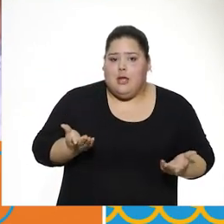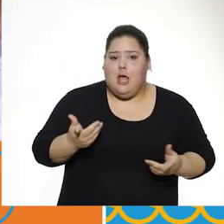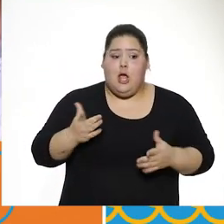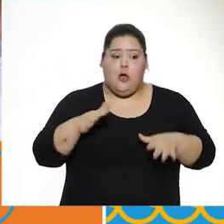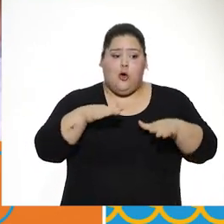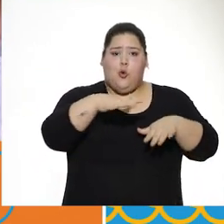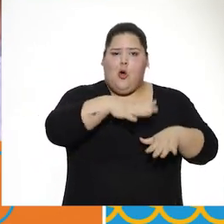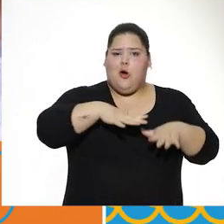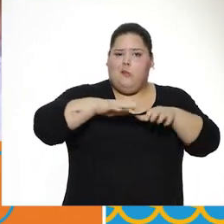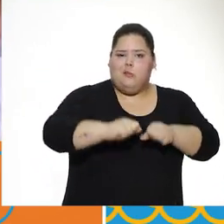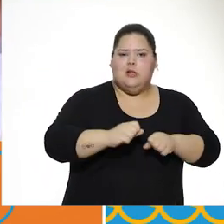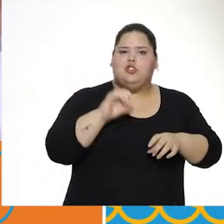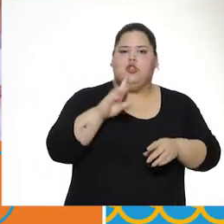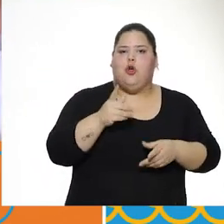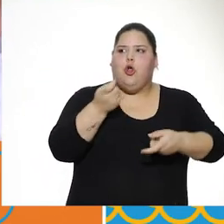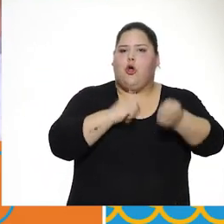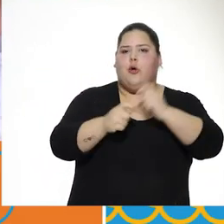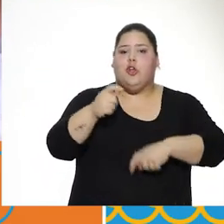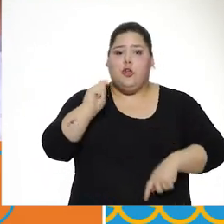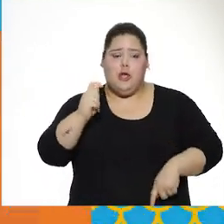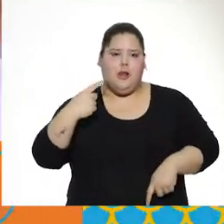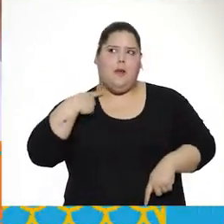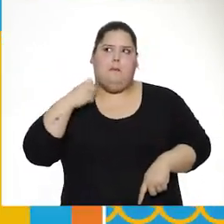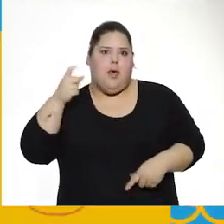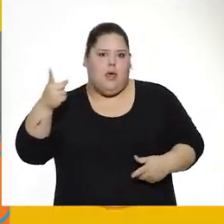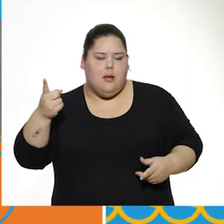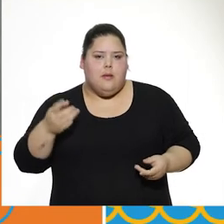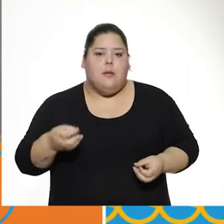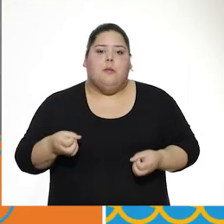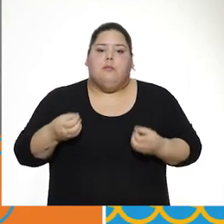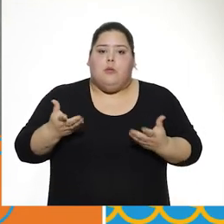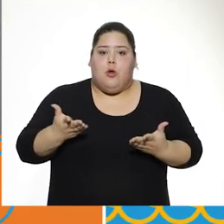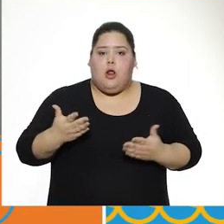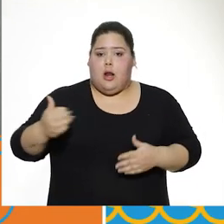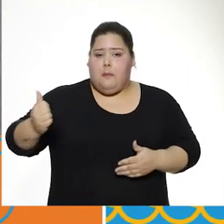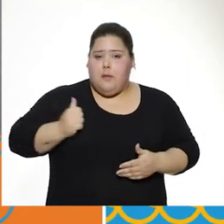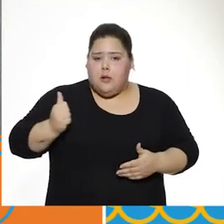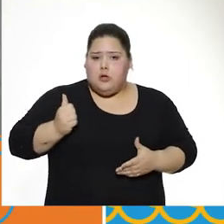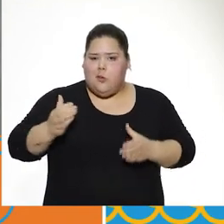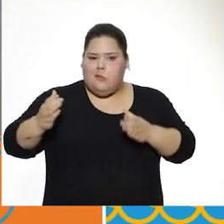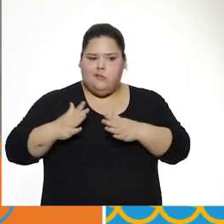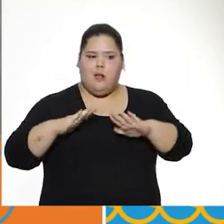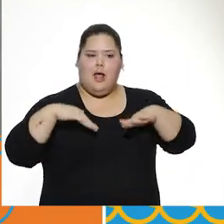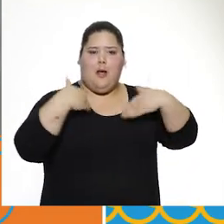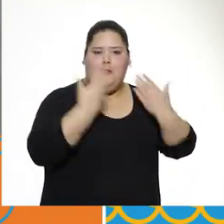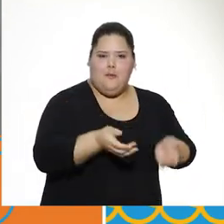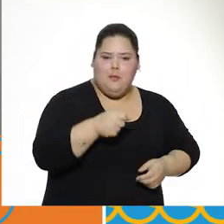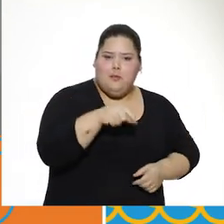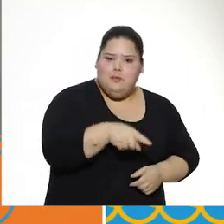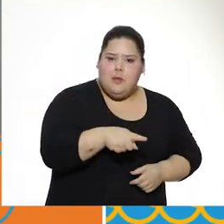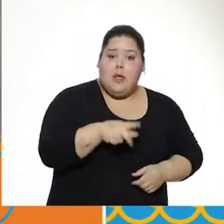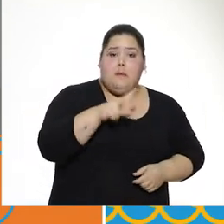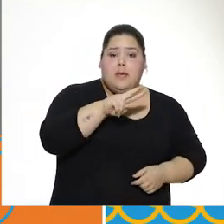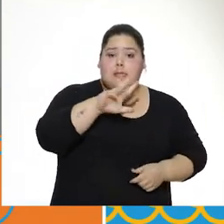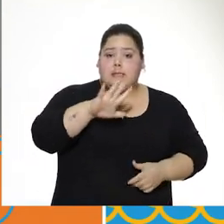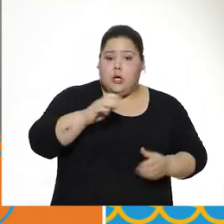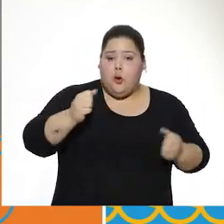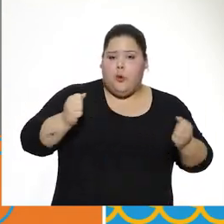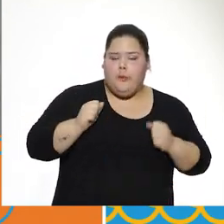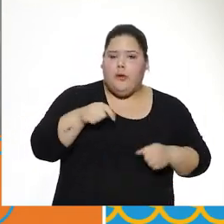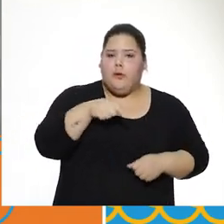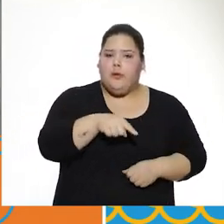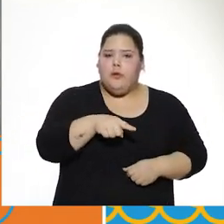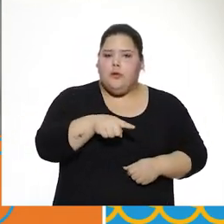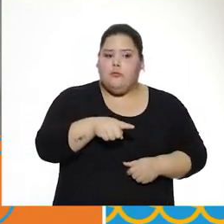las colonias solo podía comerciar con España. Con el apoyo de las milicias urbanas, el 25 de